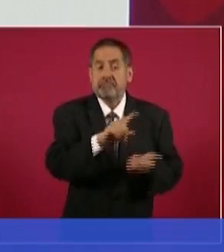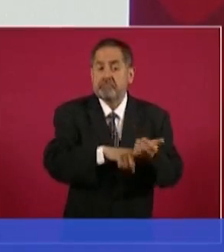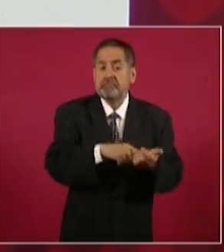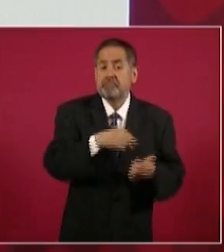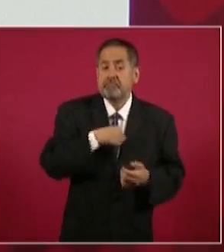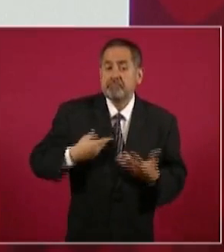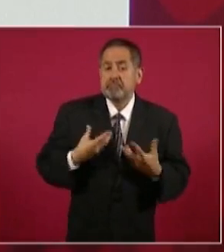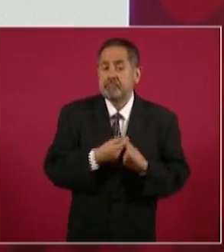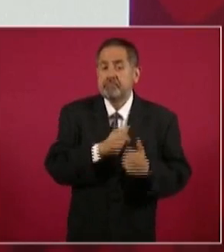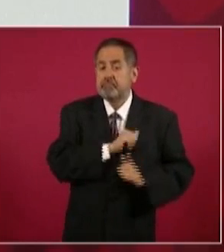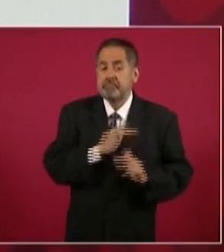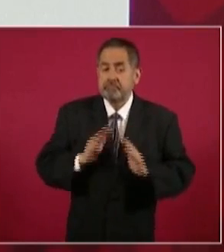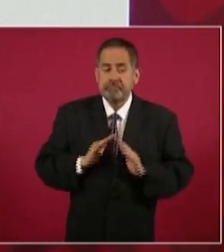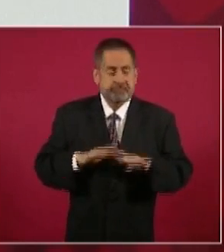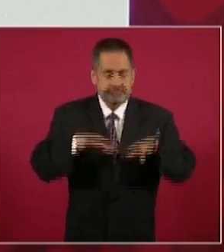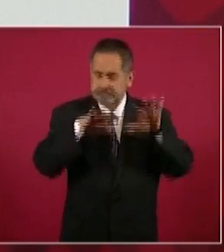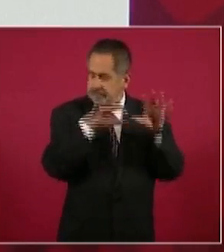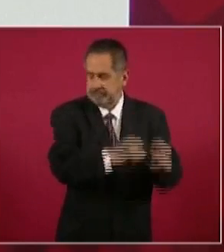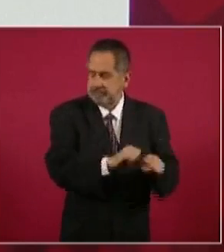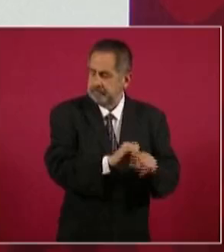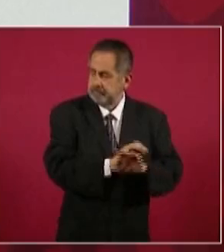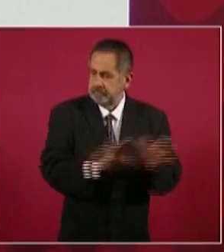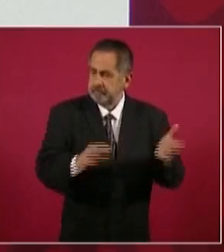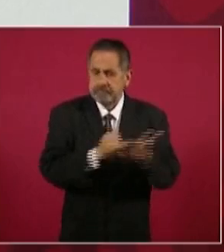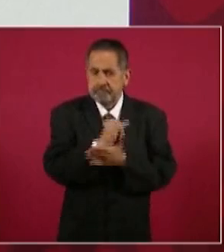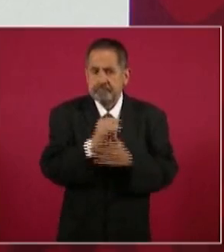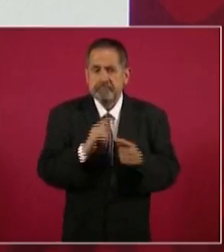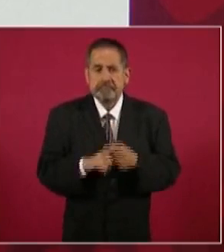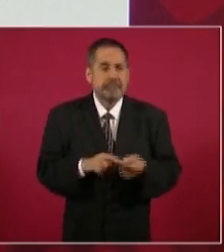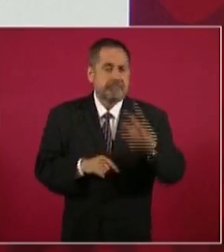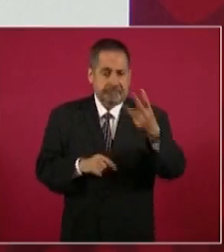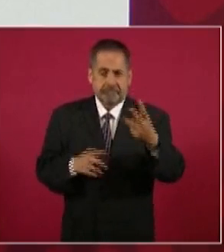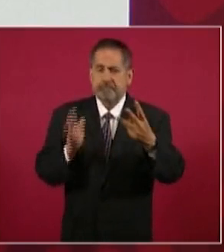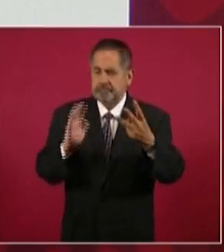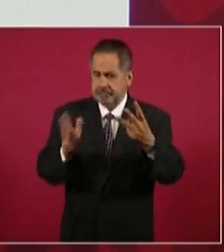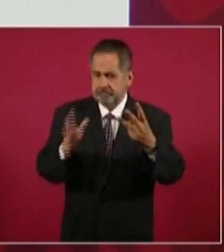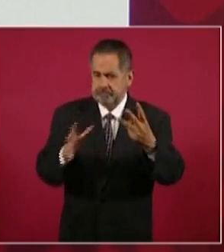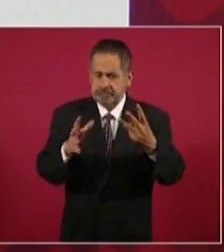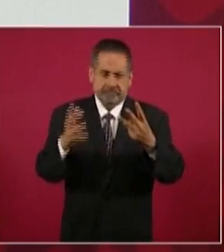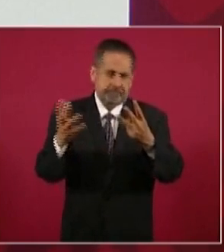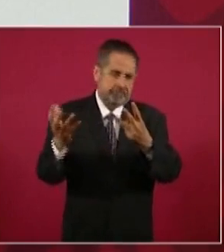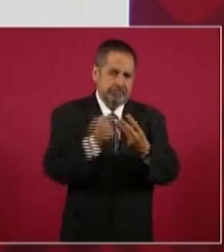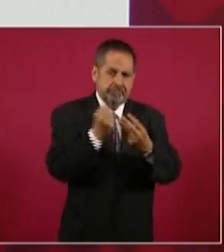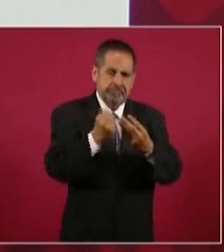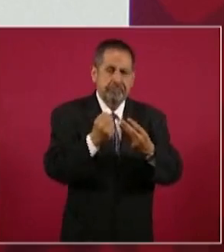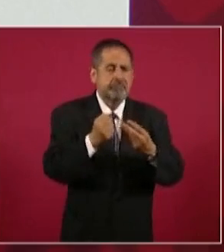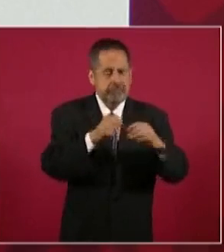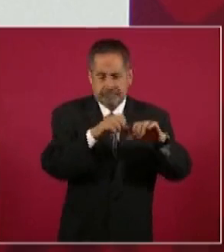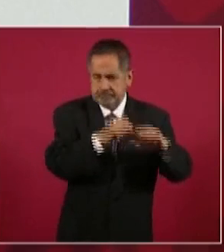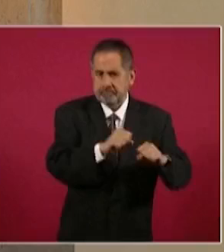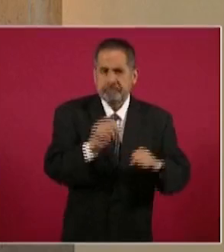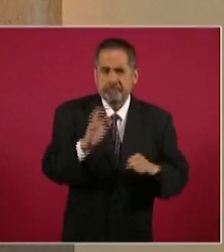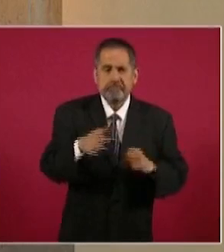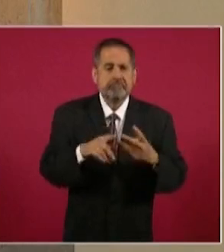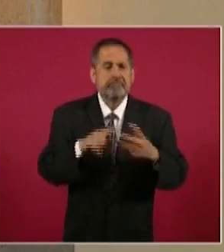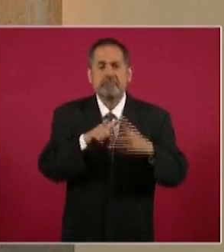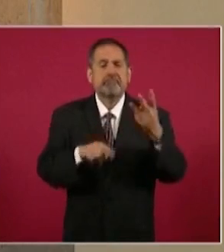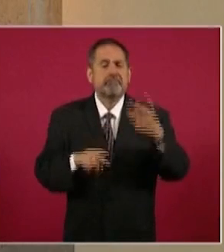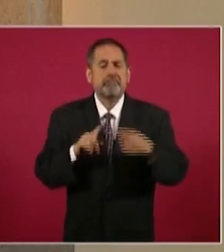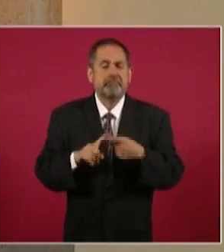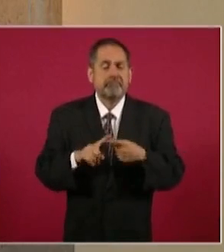de militares participaron en el secuestro y desaparición de los 43 estudiantes de la normal de Ayotzinapa.